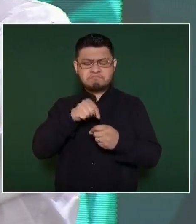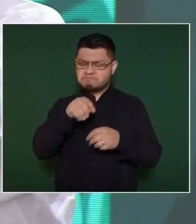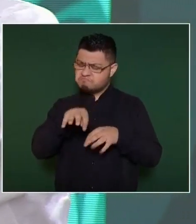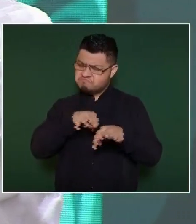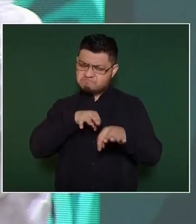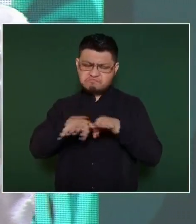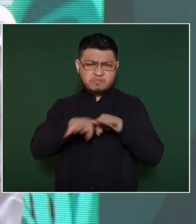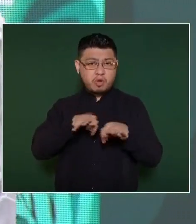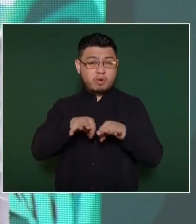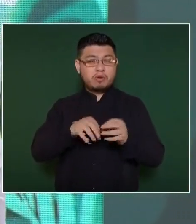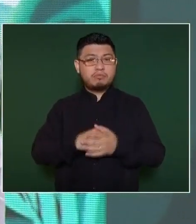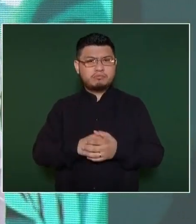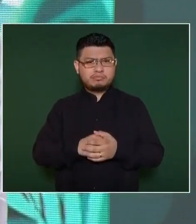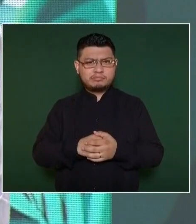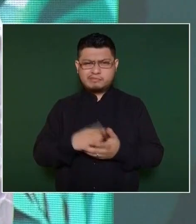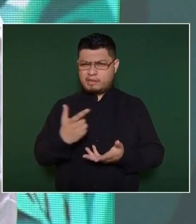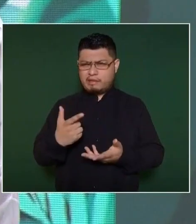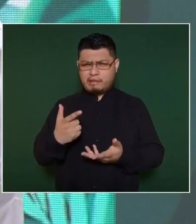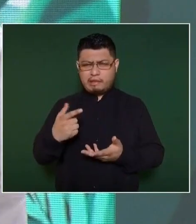exageramos